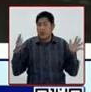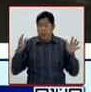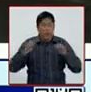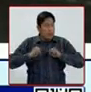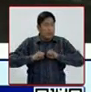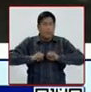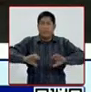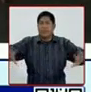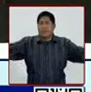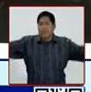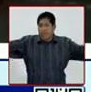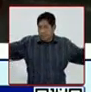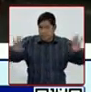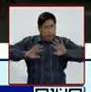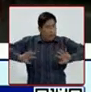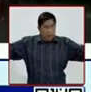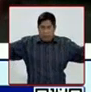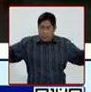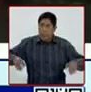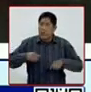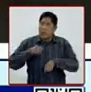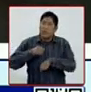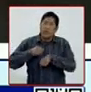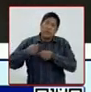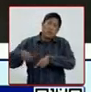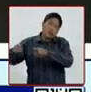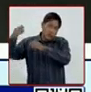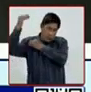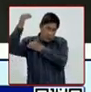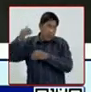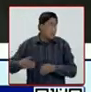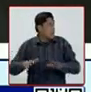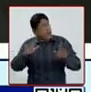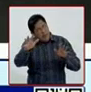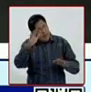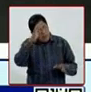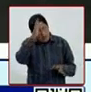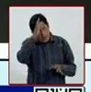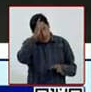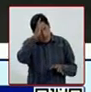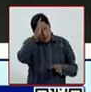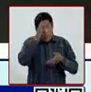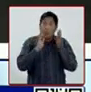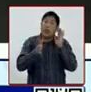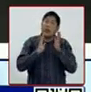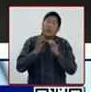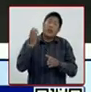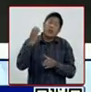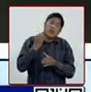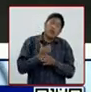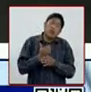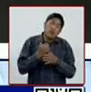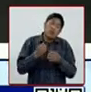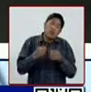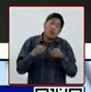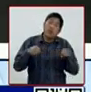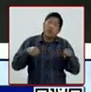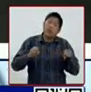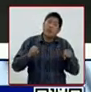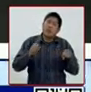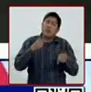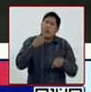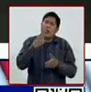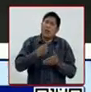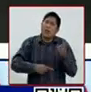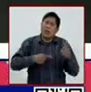replegados hacia Santa Cruz bueno y justamente Carlos ligerón pudo hablar con el dueño de esta motocicleta escuchen